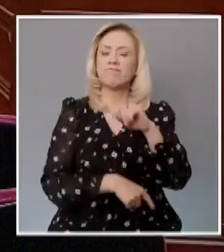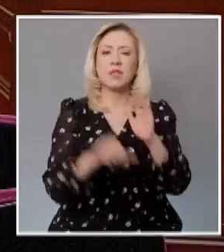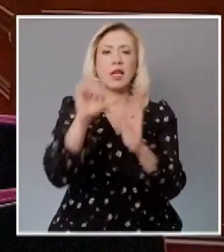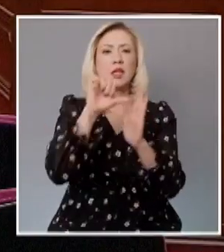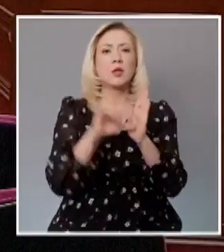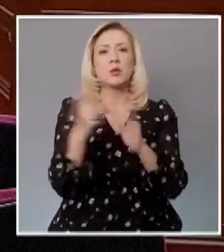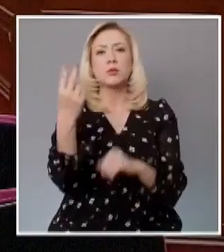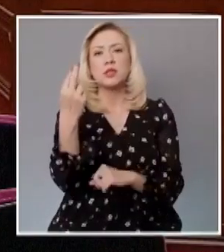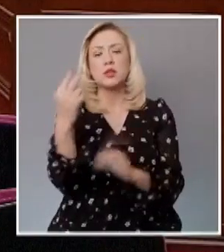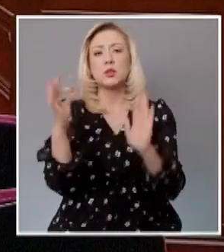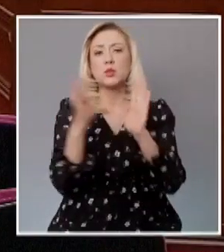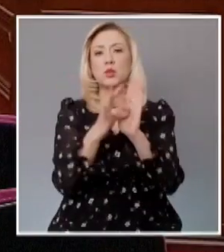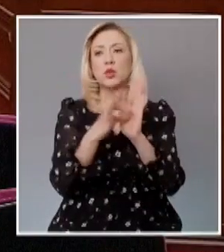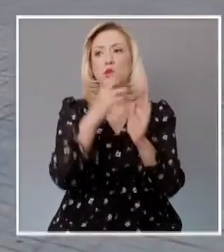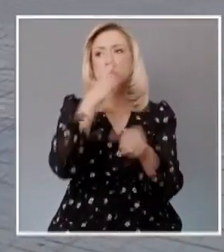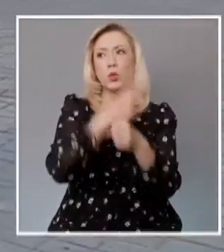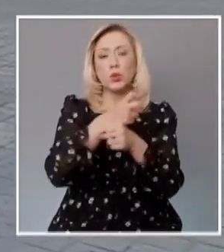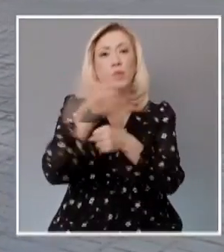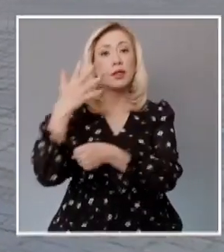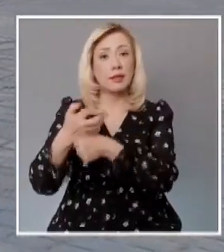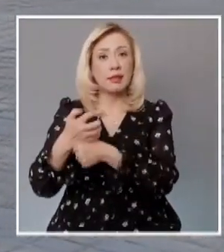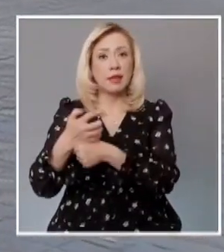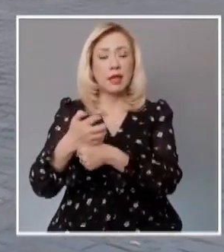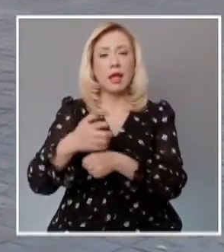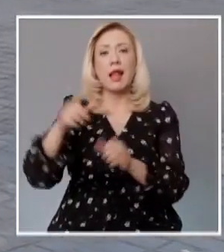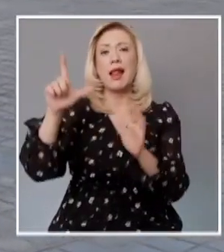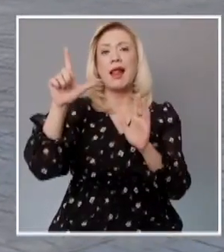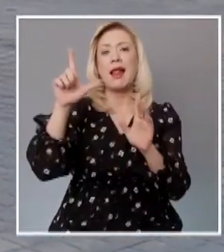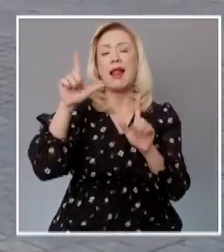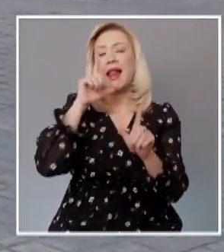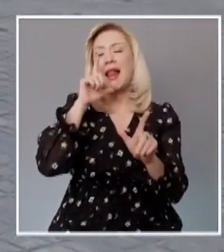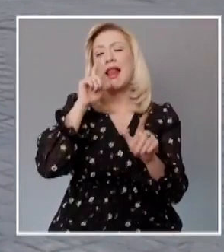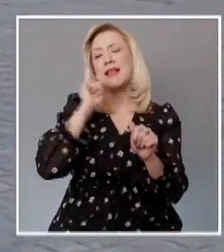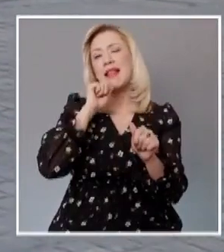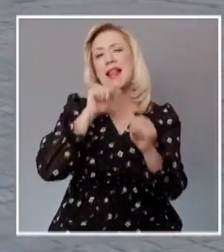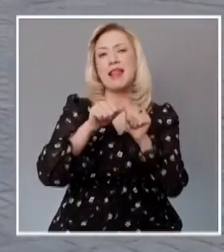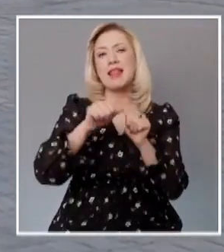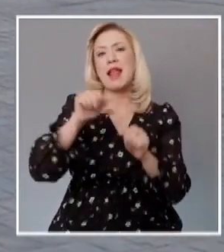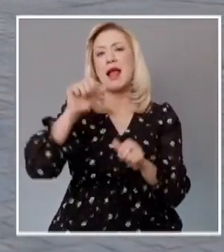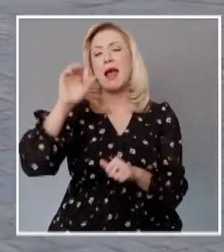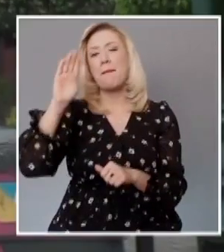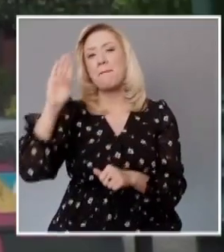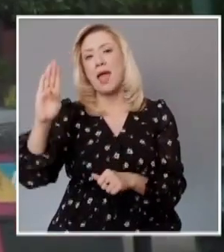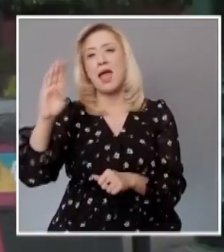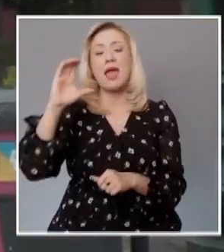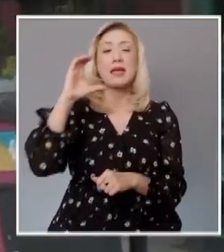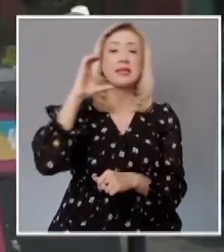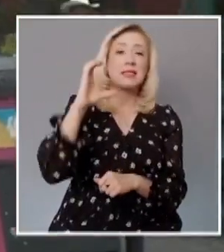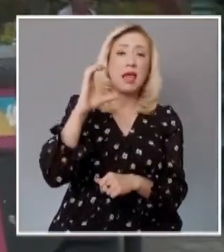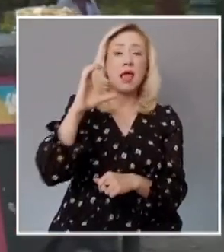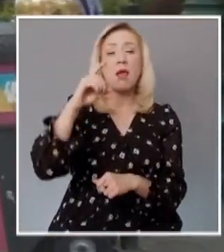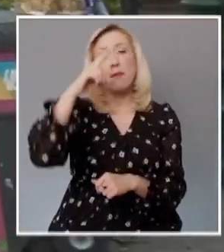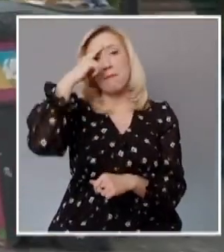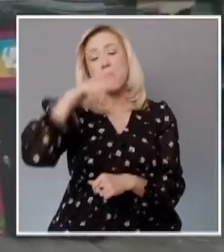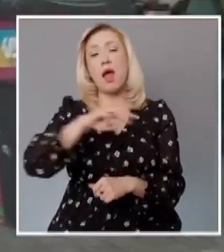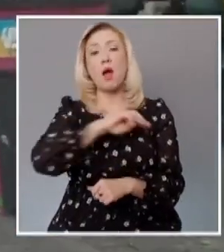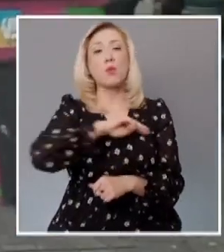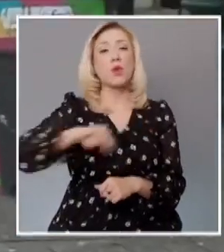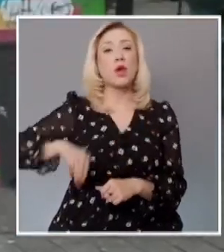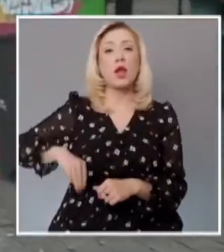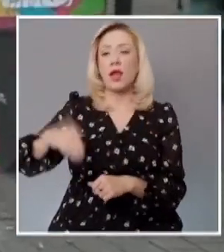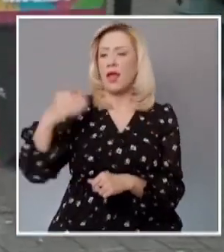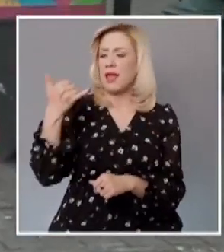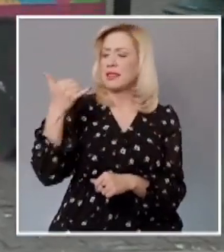fracciones segunda y quinta, letras B y C, de la Ley de Ingresos del municipio de la Yesca, Nayarit, esto para el